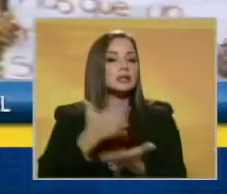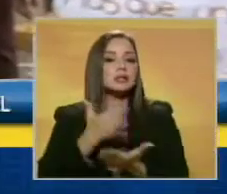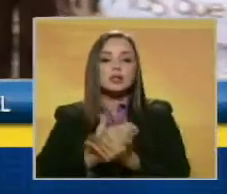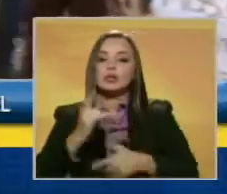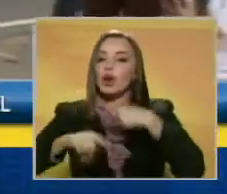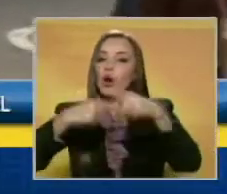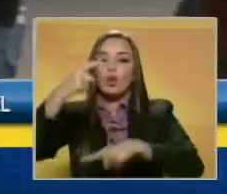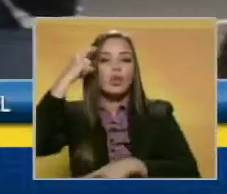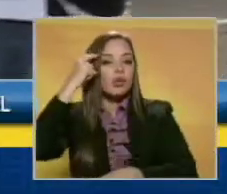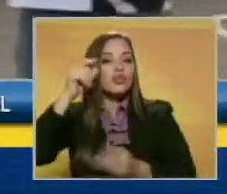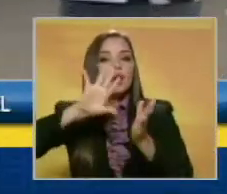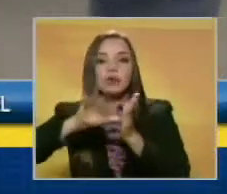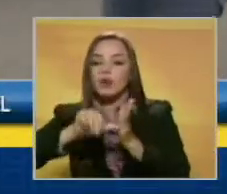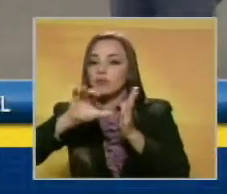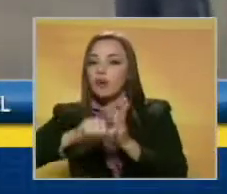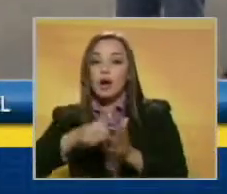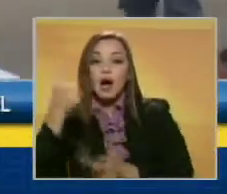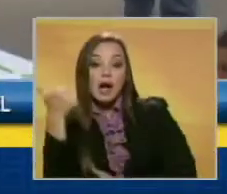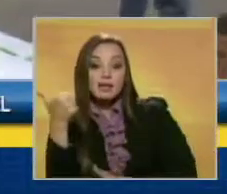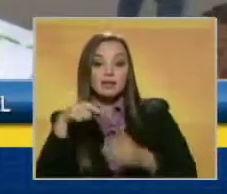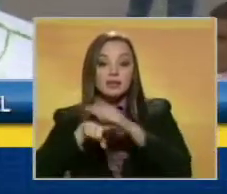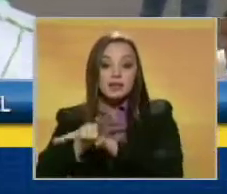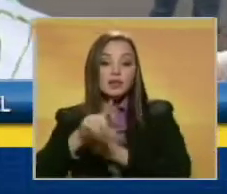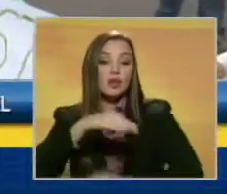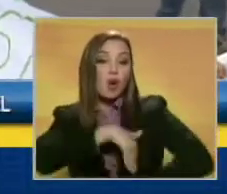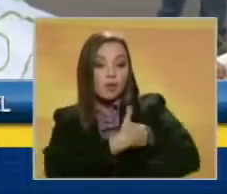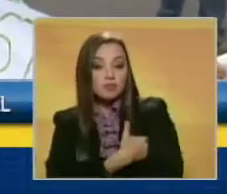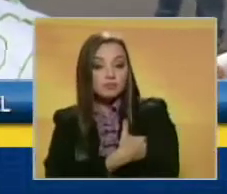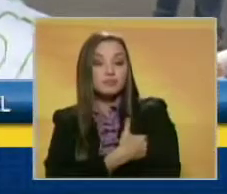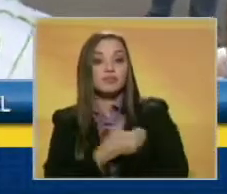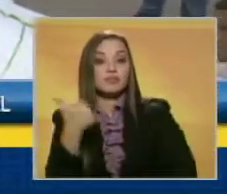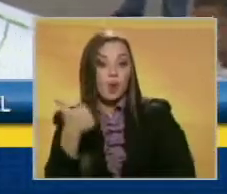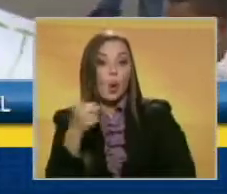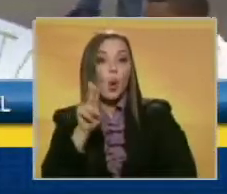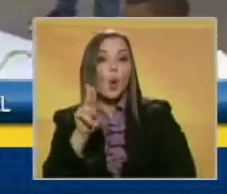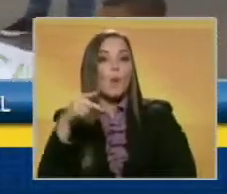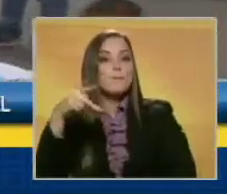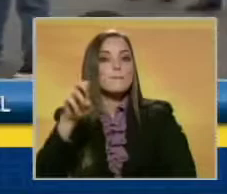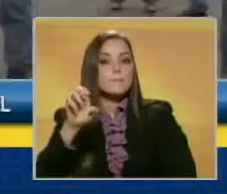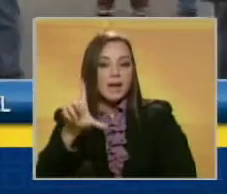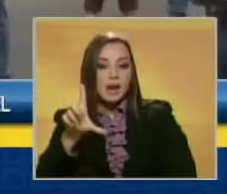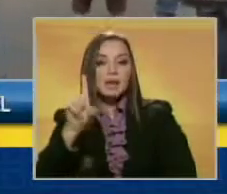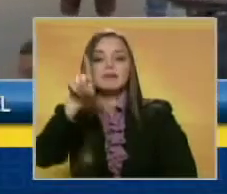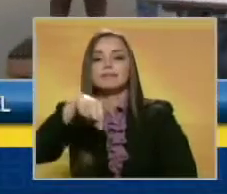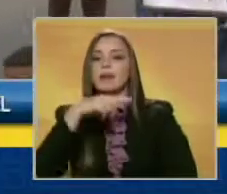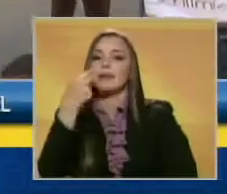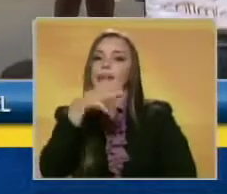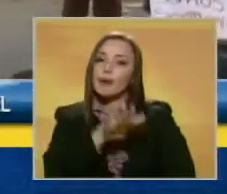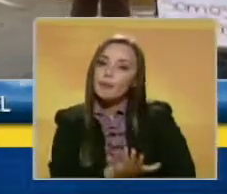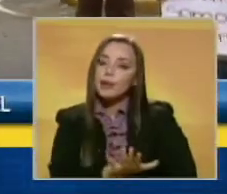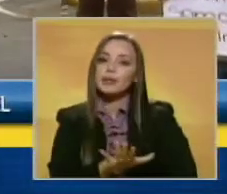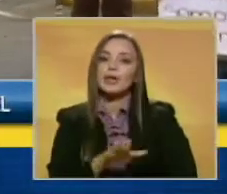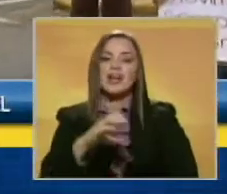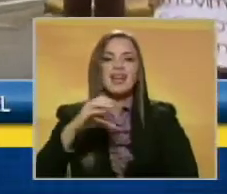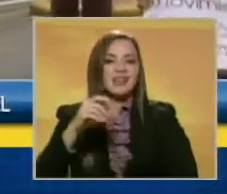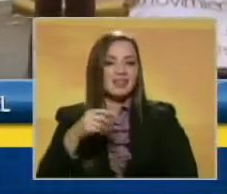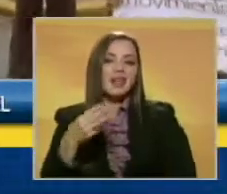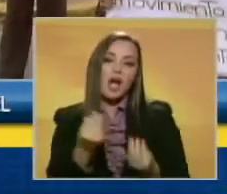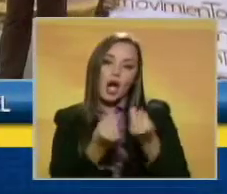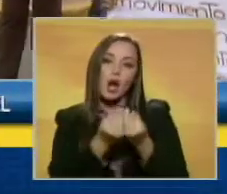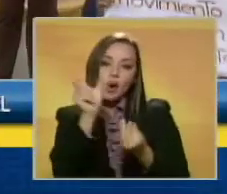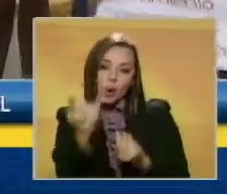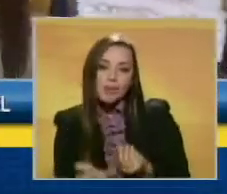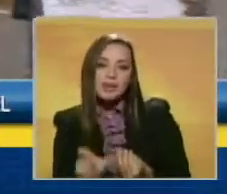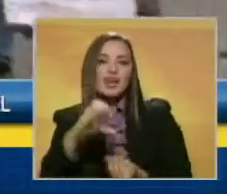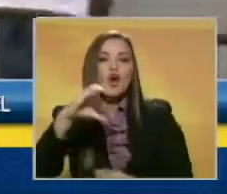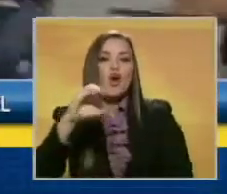diariamente acá en esta casa de estudios. Ellos también lamentan el asesinato de su compañero Conan Quintana, hecho